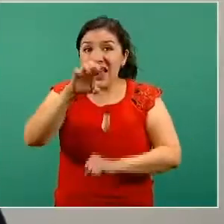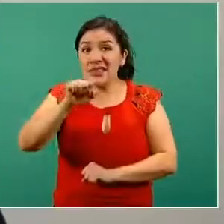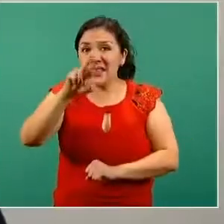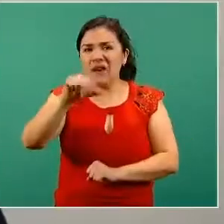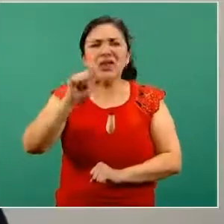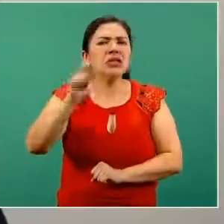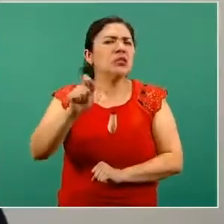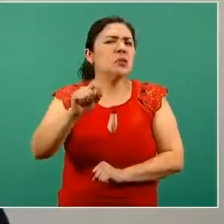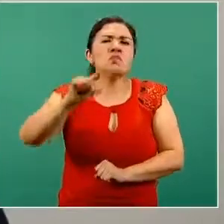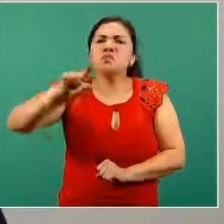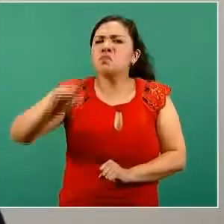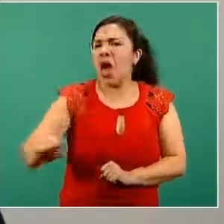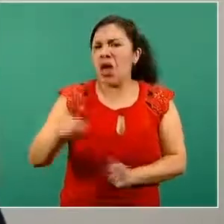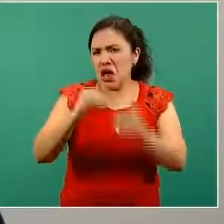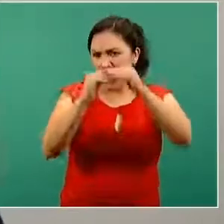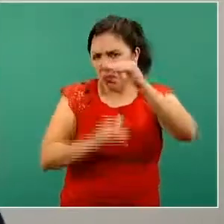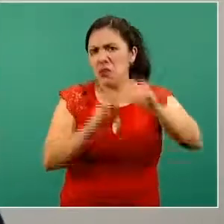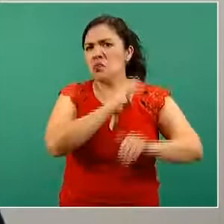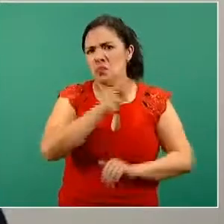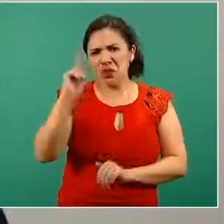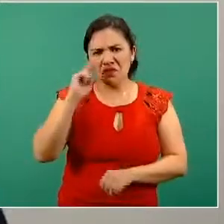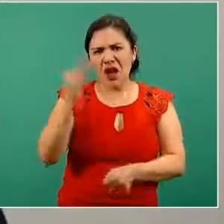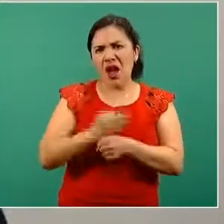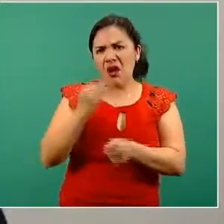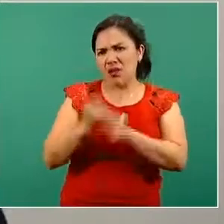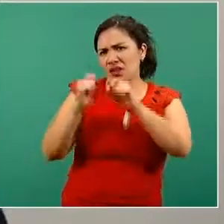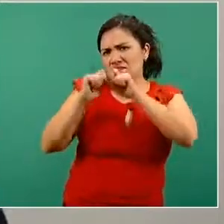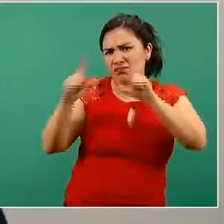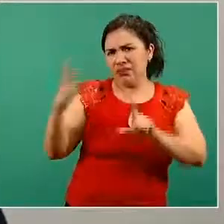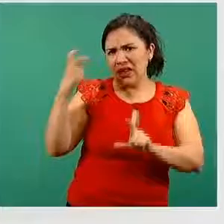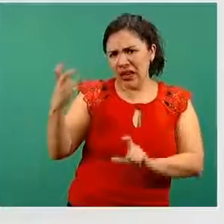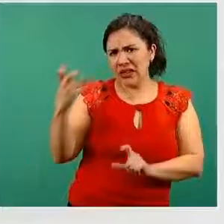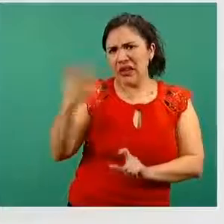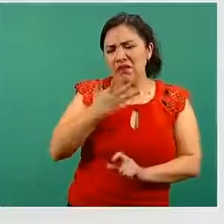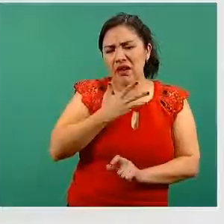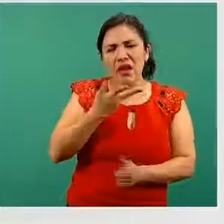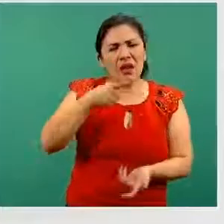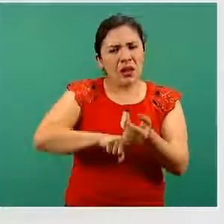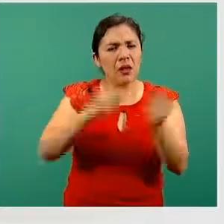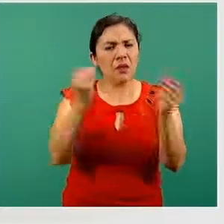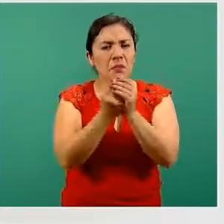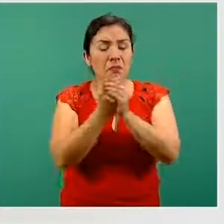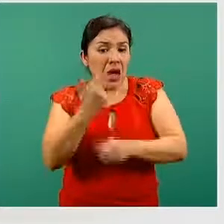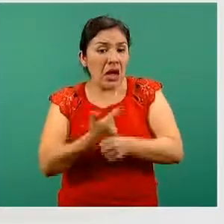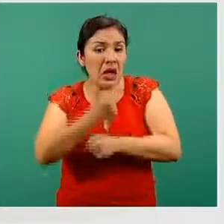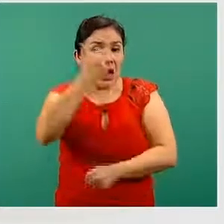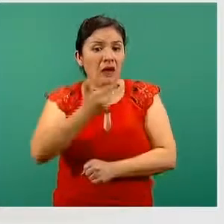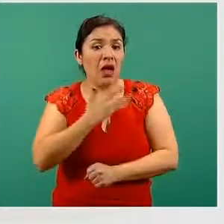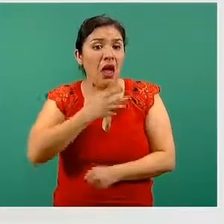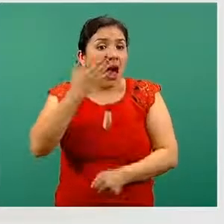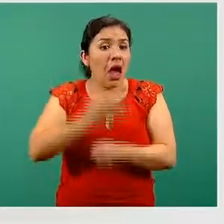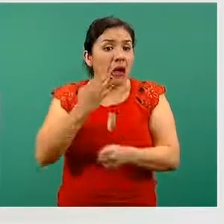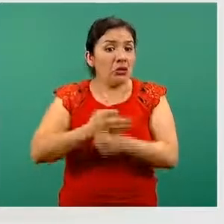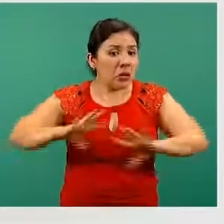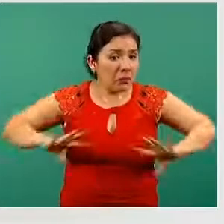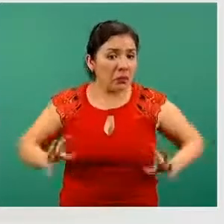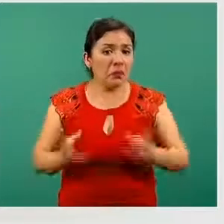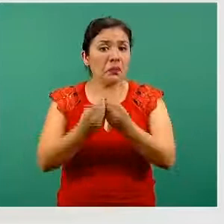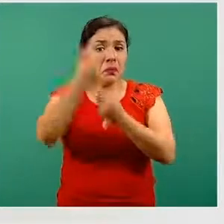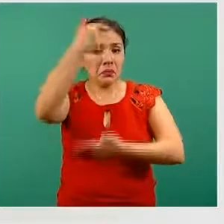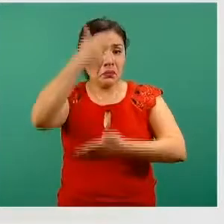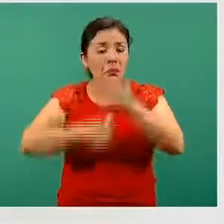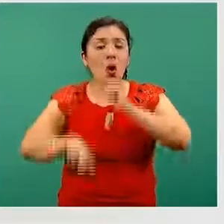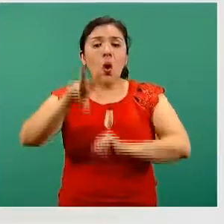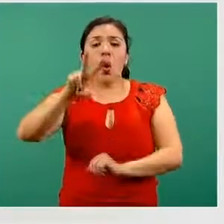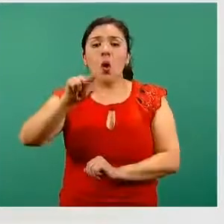pocos, han sido los menos, los pueden ver también ustedes en la diapositiva. Con esta clasificación de graves se han clasificado y notificado